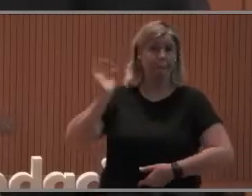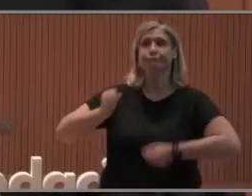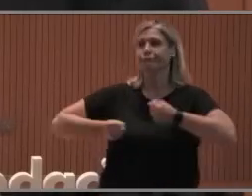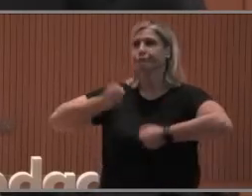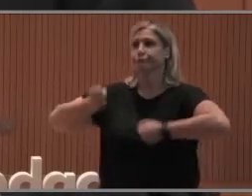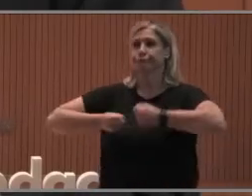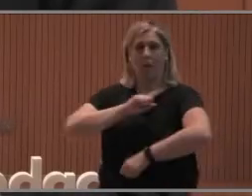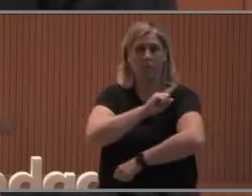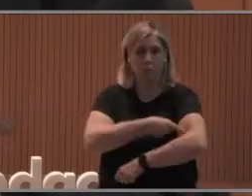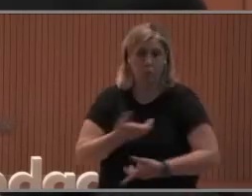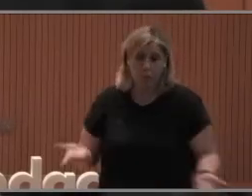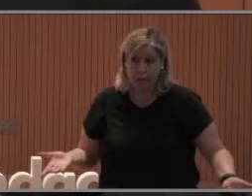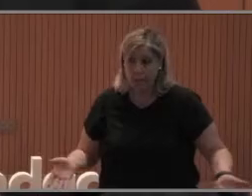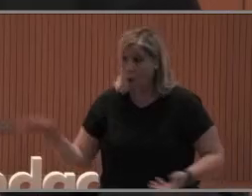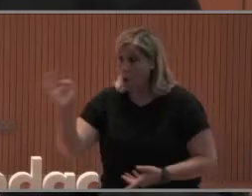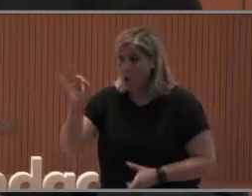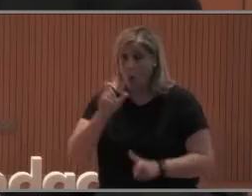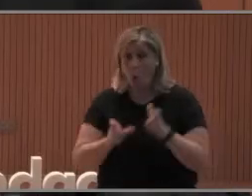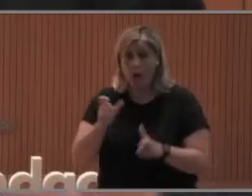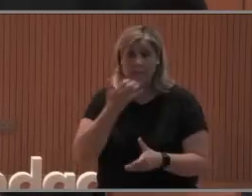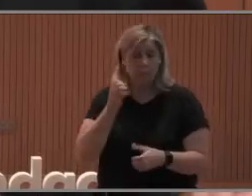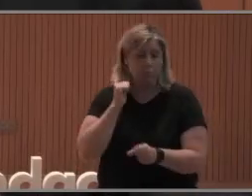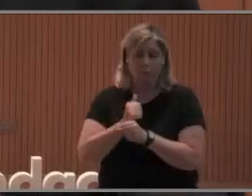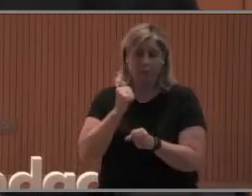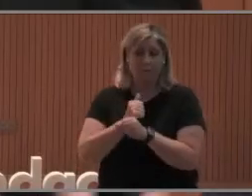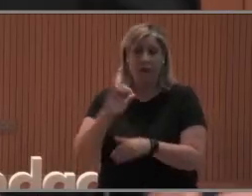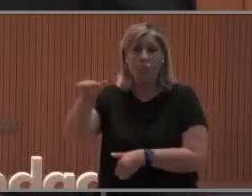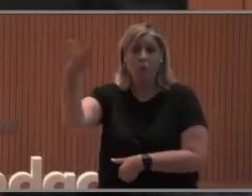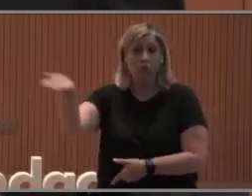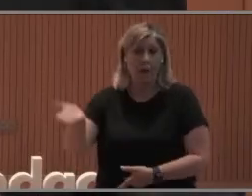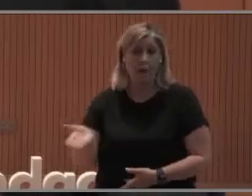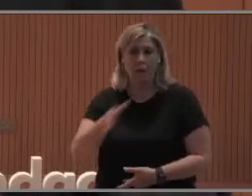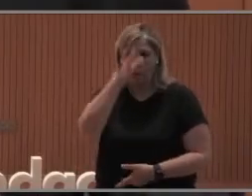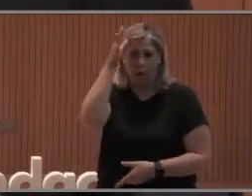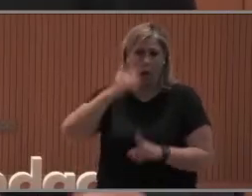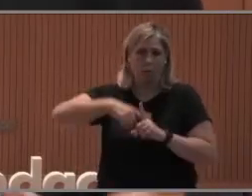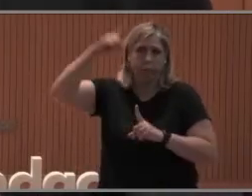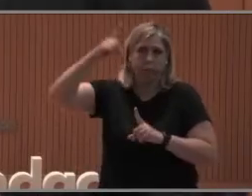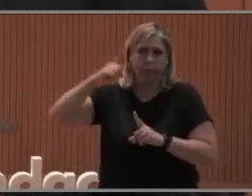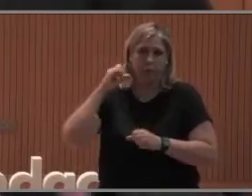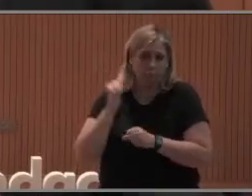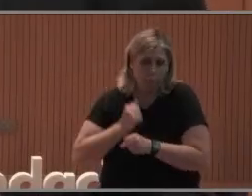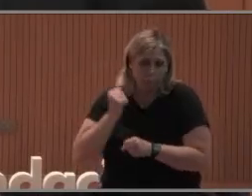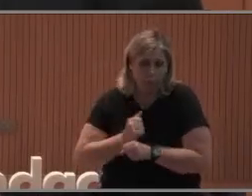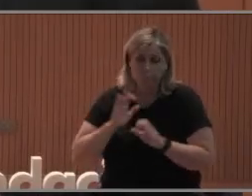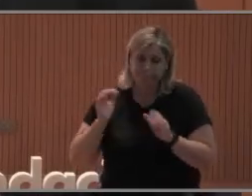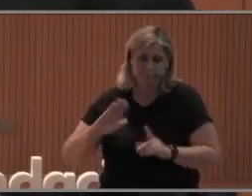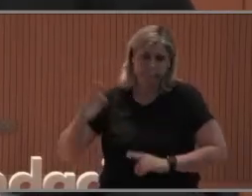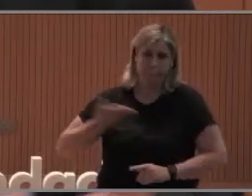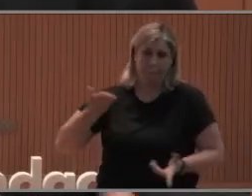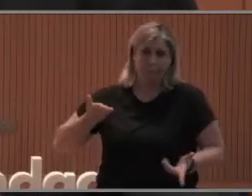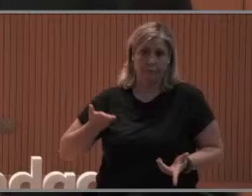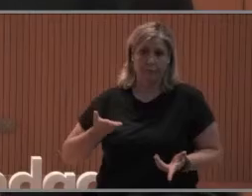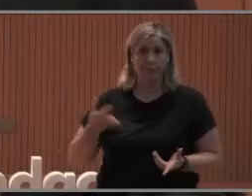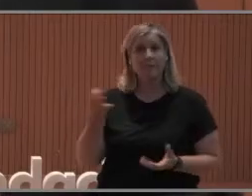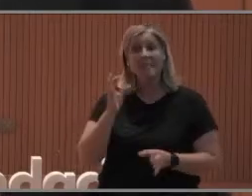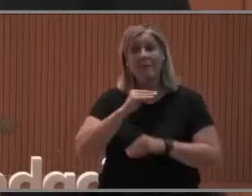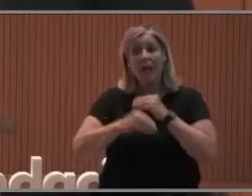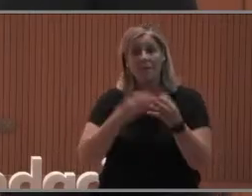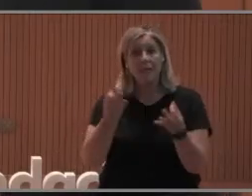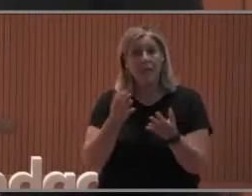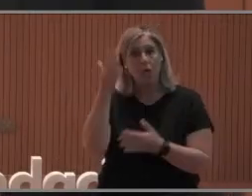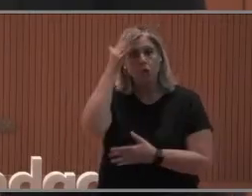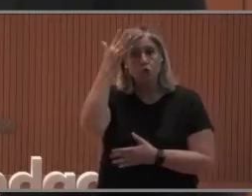hacer deporte, o bien gente que está trabajando a la intemperie y hace mucho calor. ¿Qué hay que hacer ahí? Pues buscar la sombra, evitar esas horas